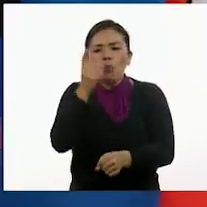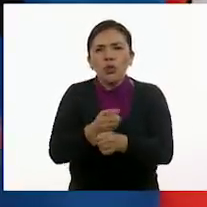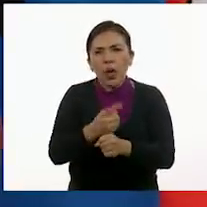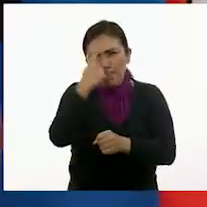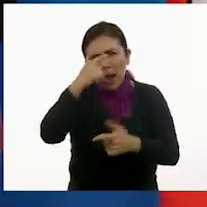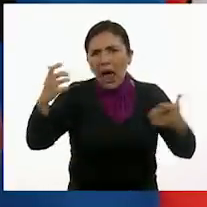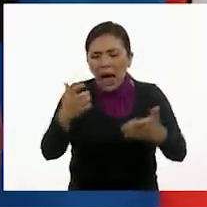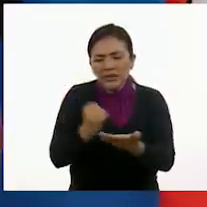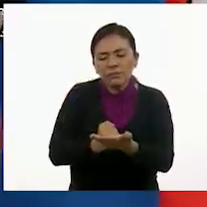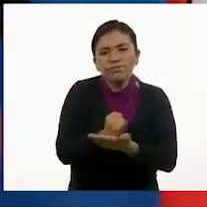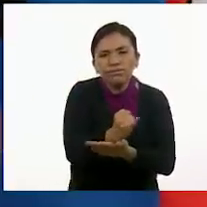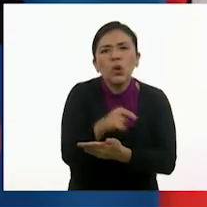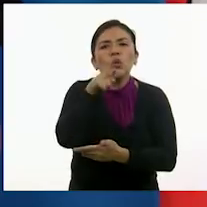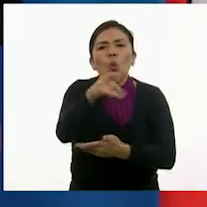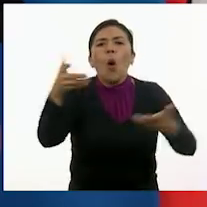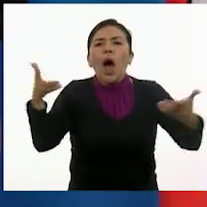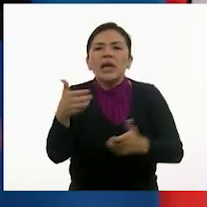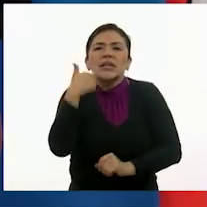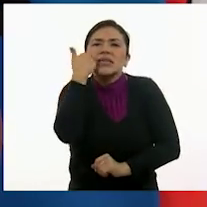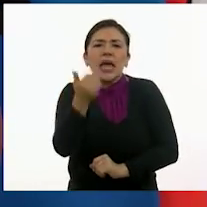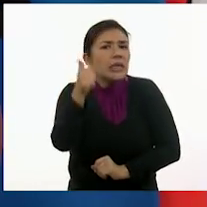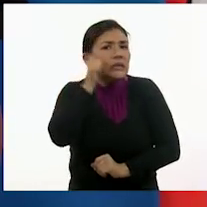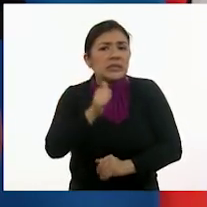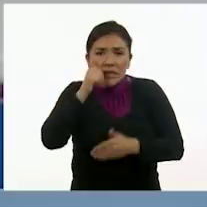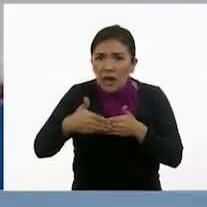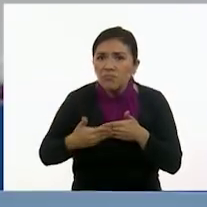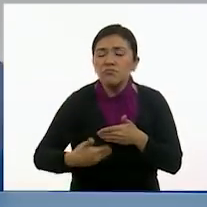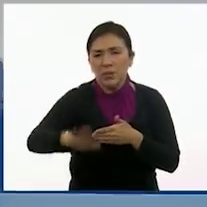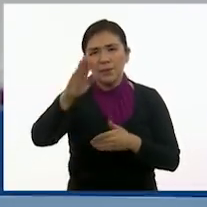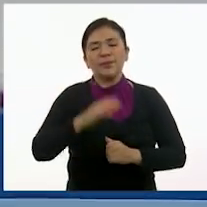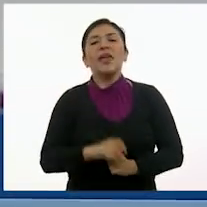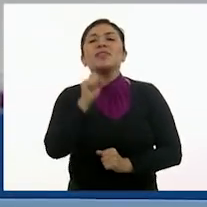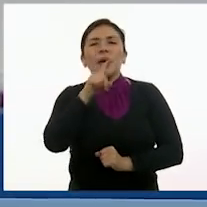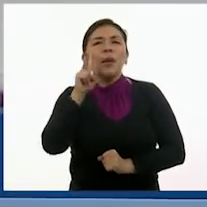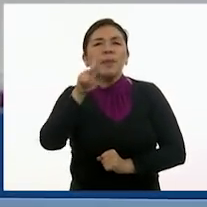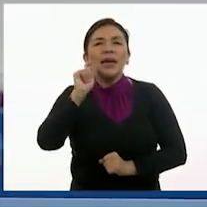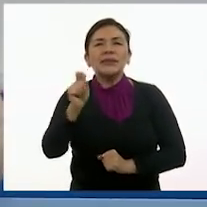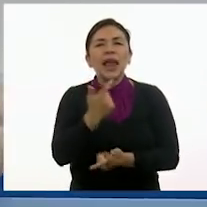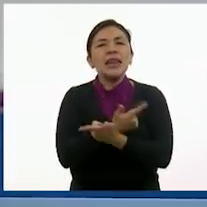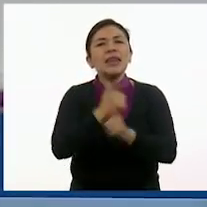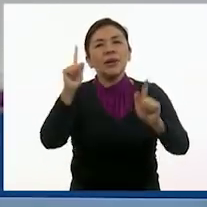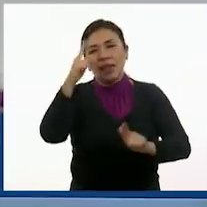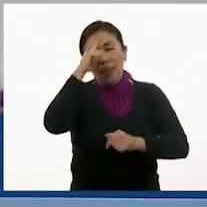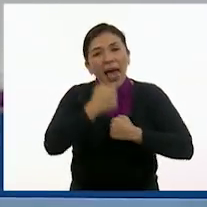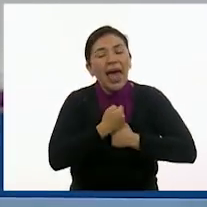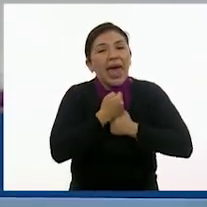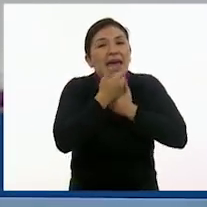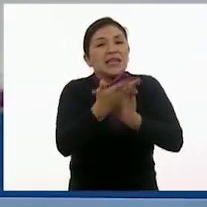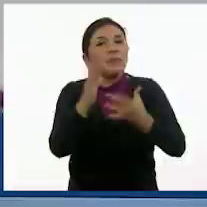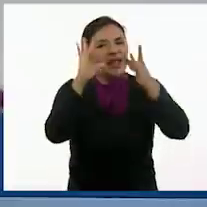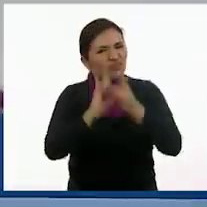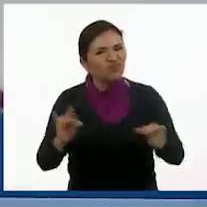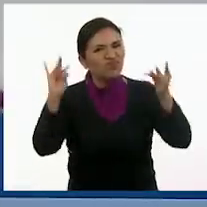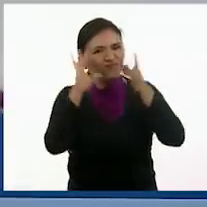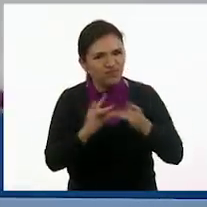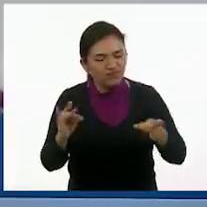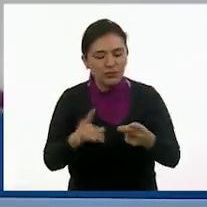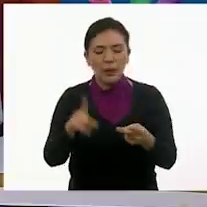nuestras acciones en todo momento. Sí, uh-huh, sí, sí. Exploramos la libertad de expresión.